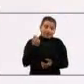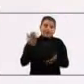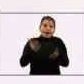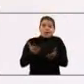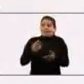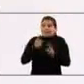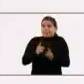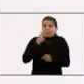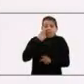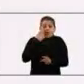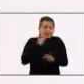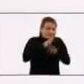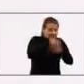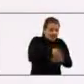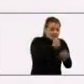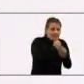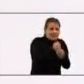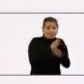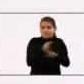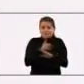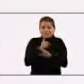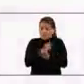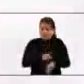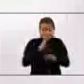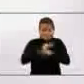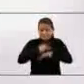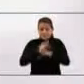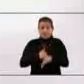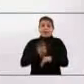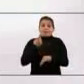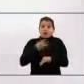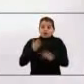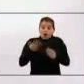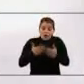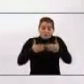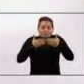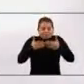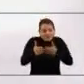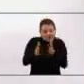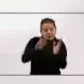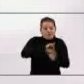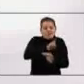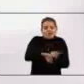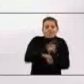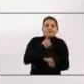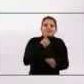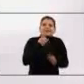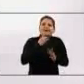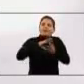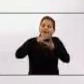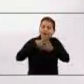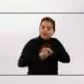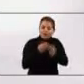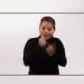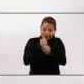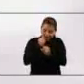fundamentalmente, que aún mantienen dificultades para ingresar al mercado de trabajo. Es por esto que hemos impulsado una fuerte política